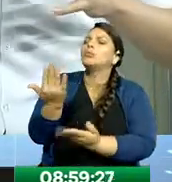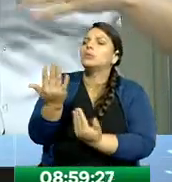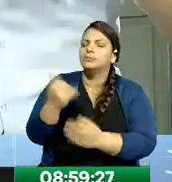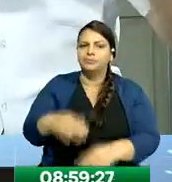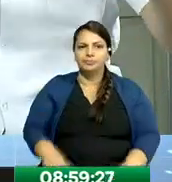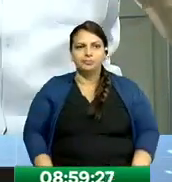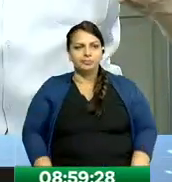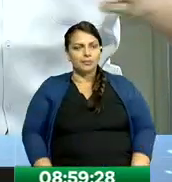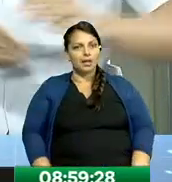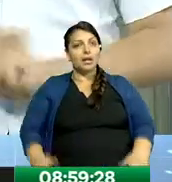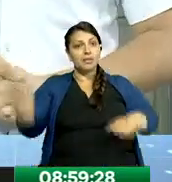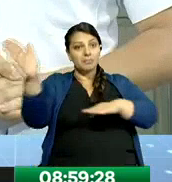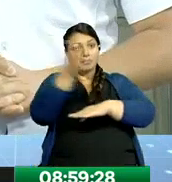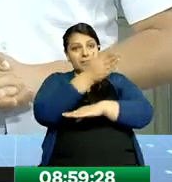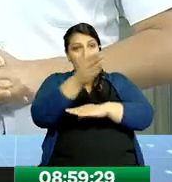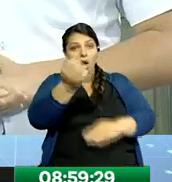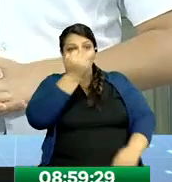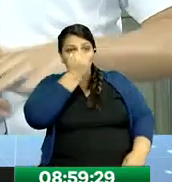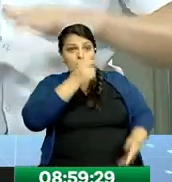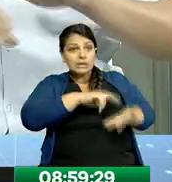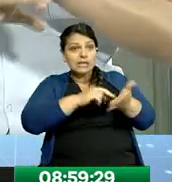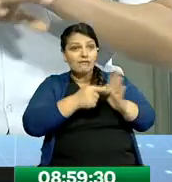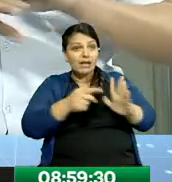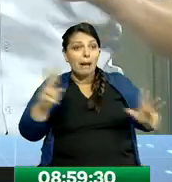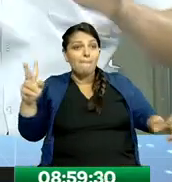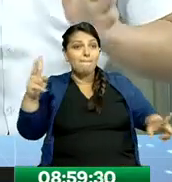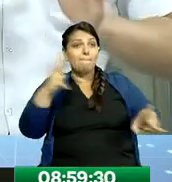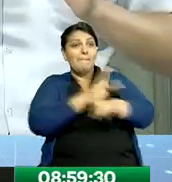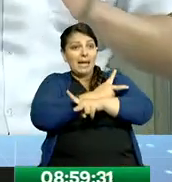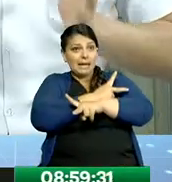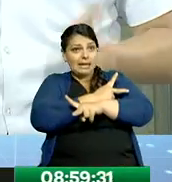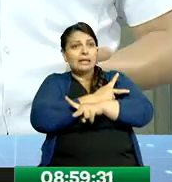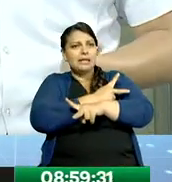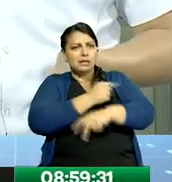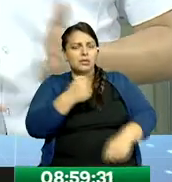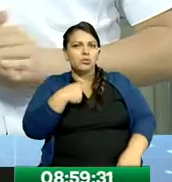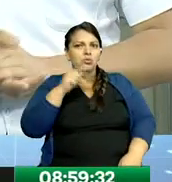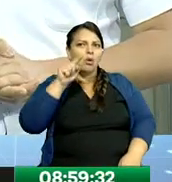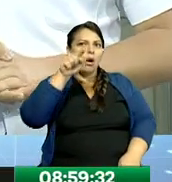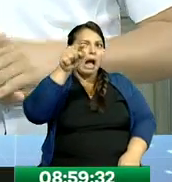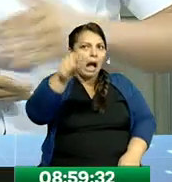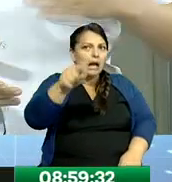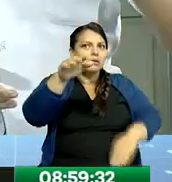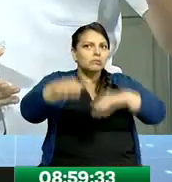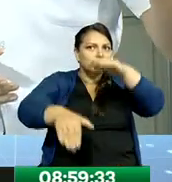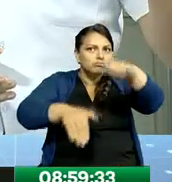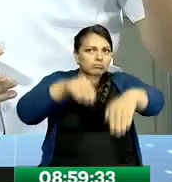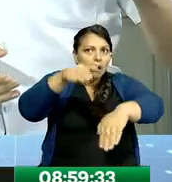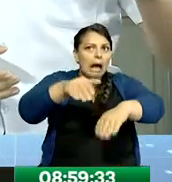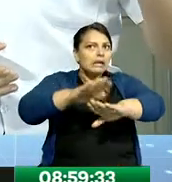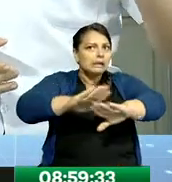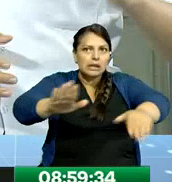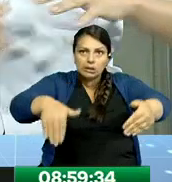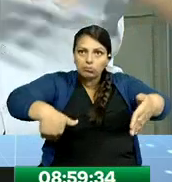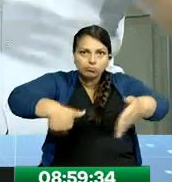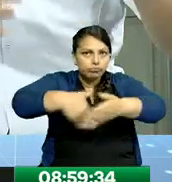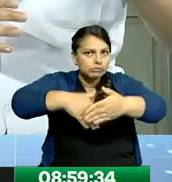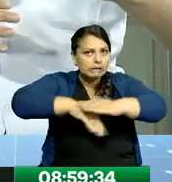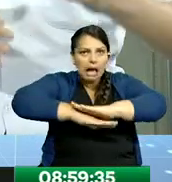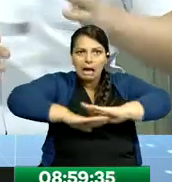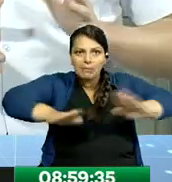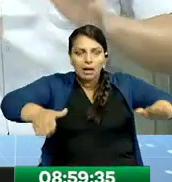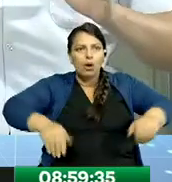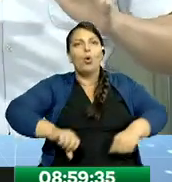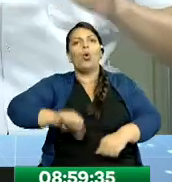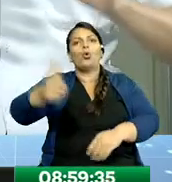principal o la de más peligro es la bandera roja, donde está terminante prohibido hacer uso del mar. Ahí tenemos la bandera amarilla, que es con